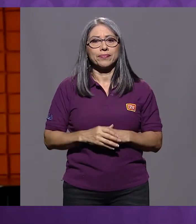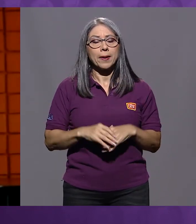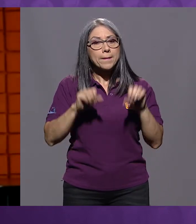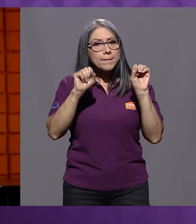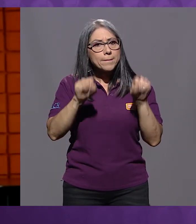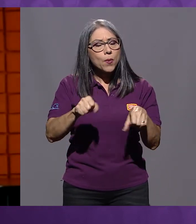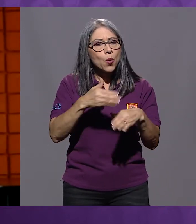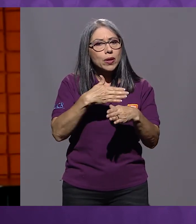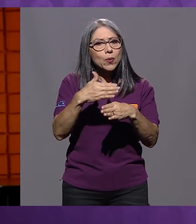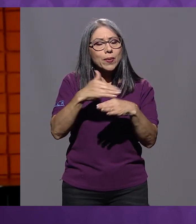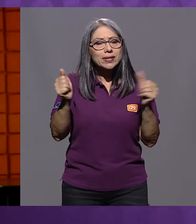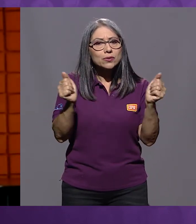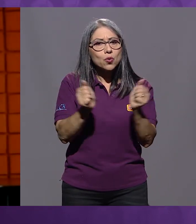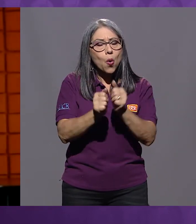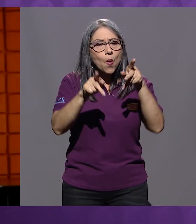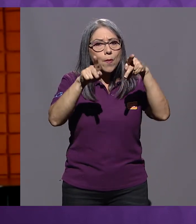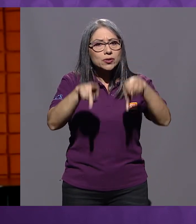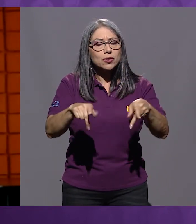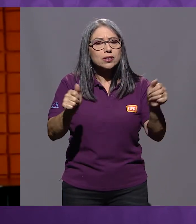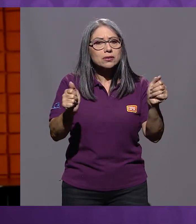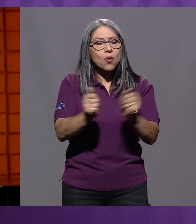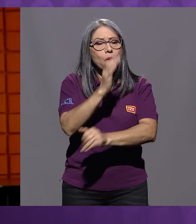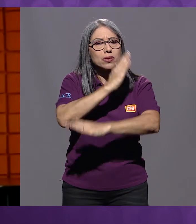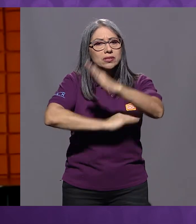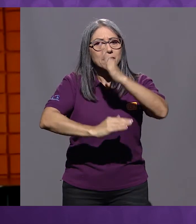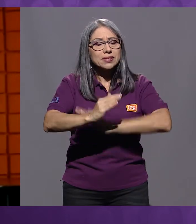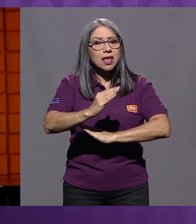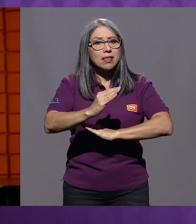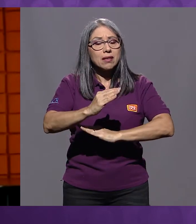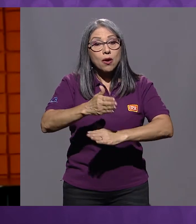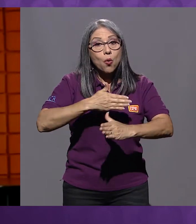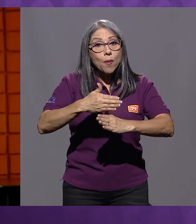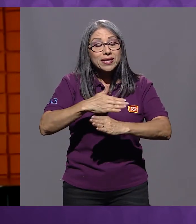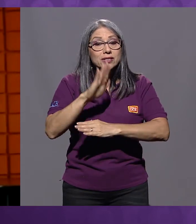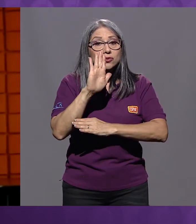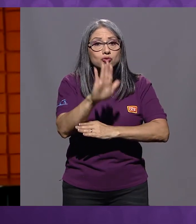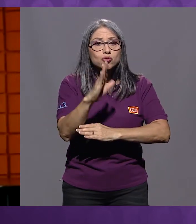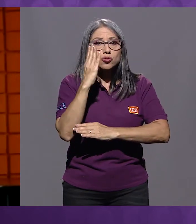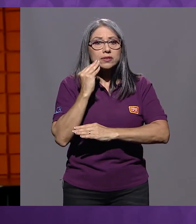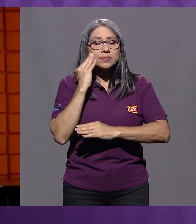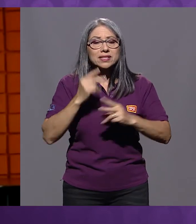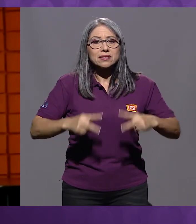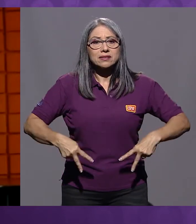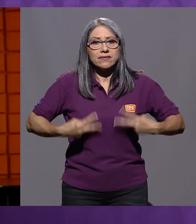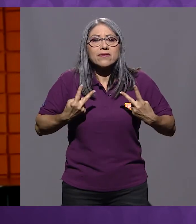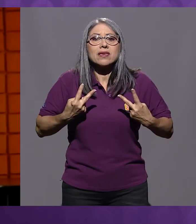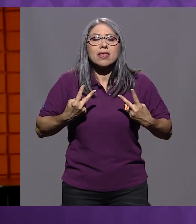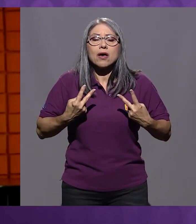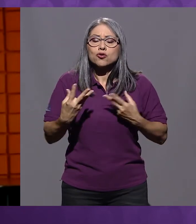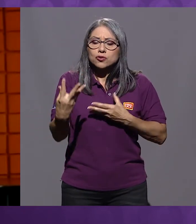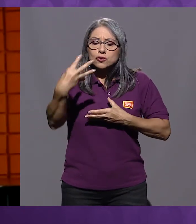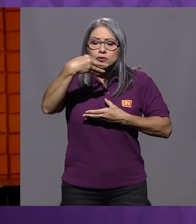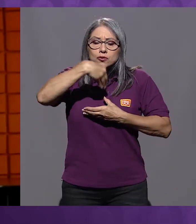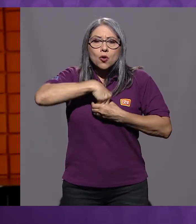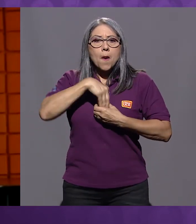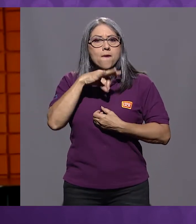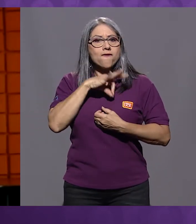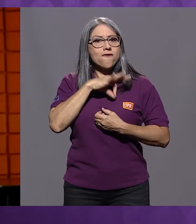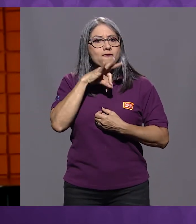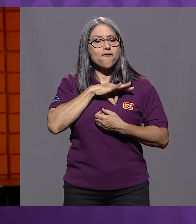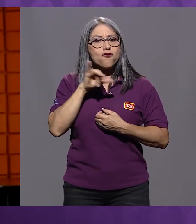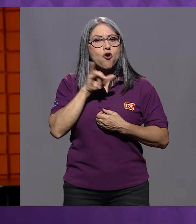con las personas con discapacidad sus experiencias de vida definitivamente nos va a enriquecer como